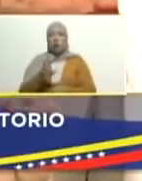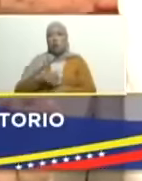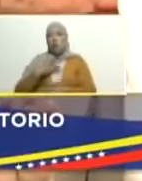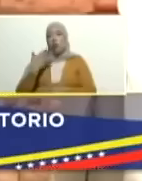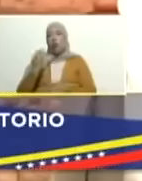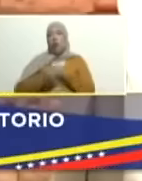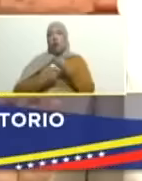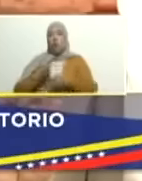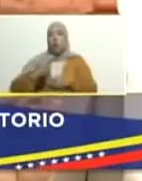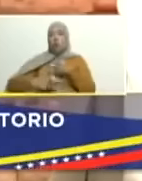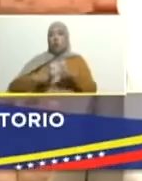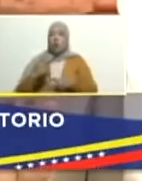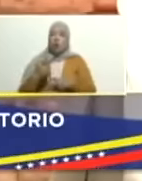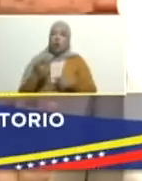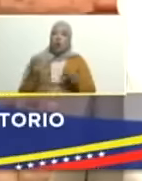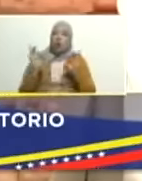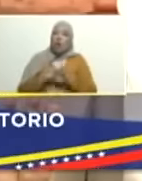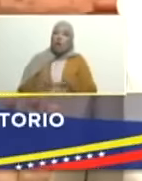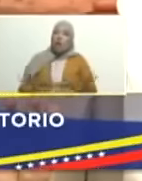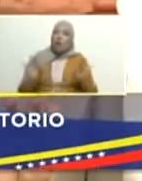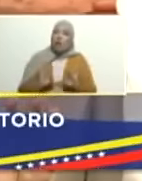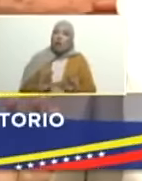Palabra profética, lamentablemente.